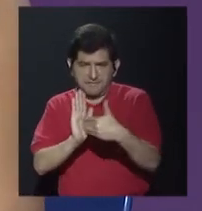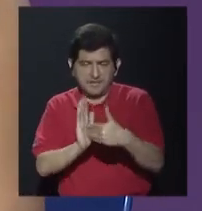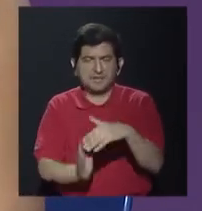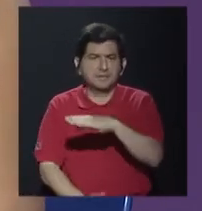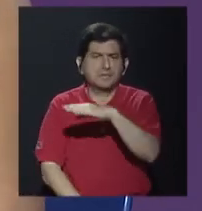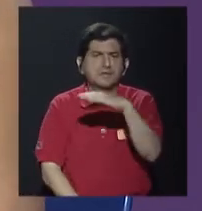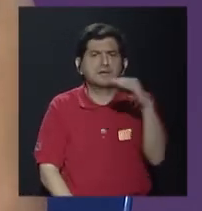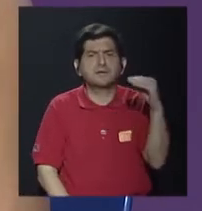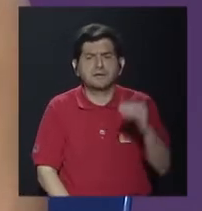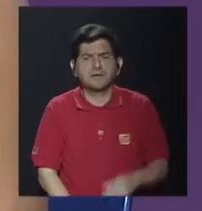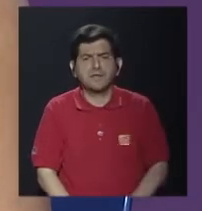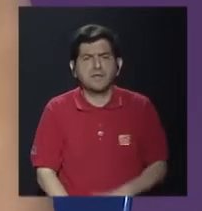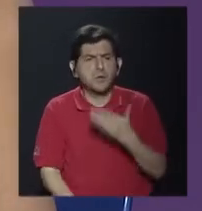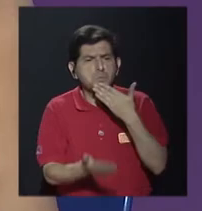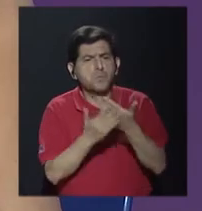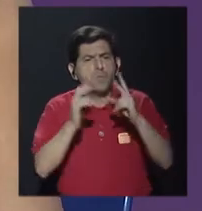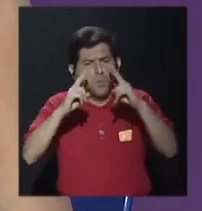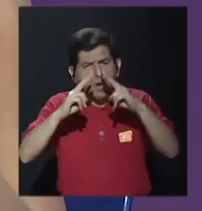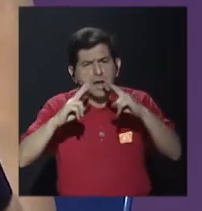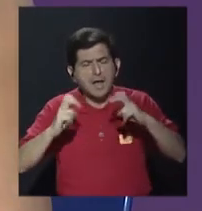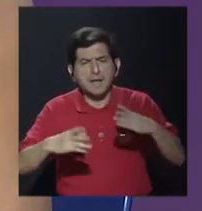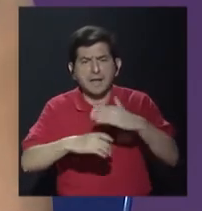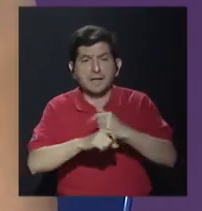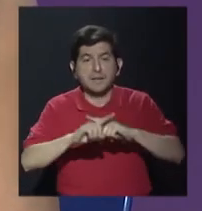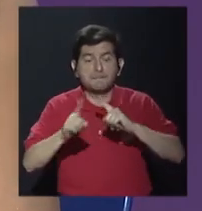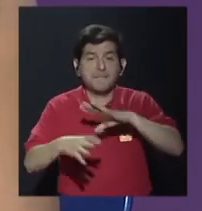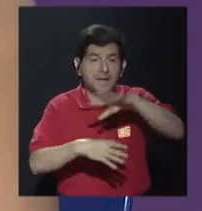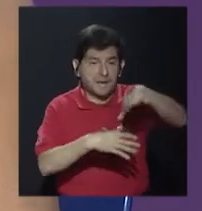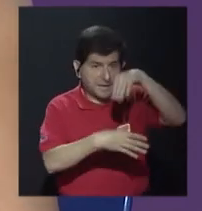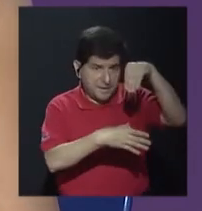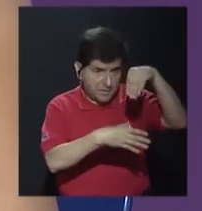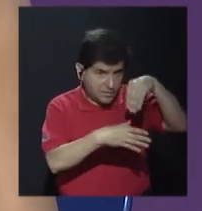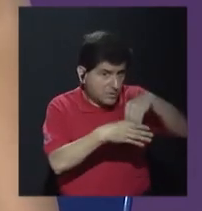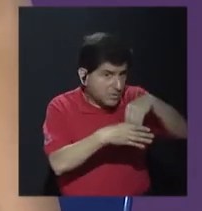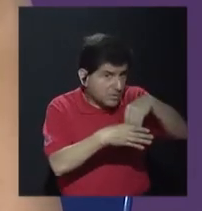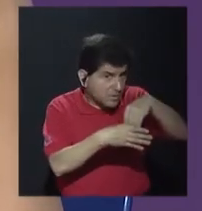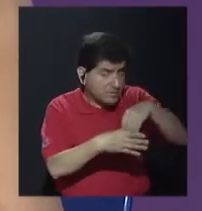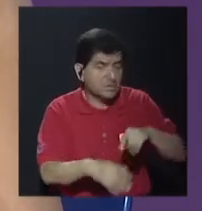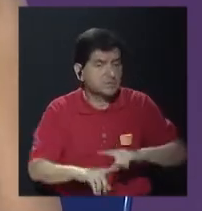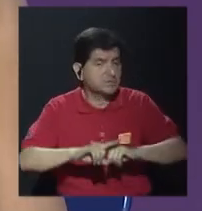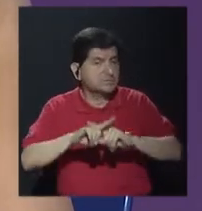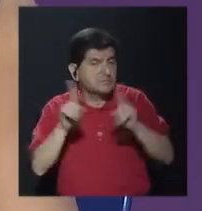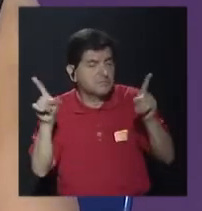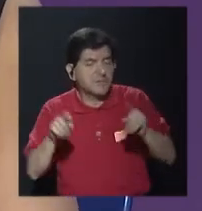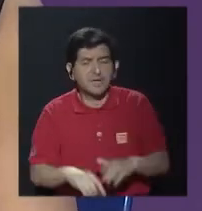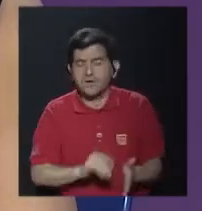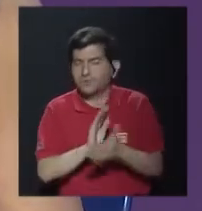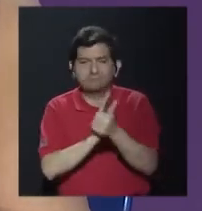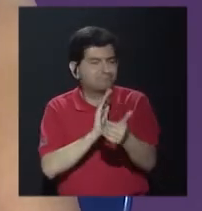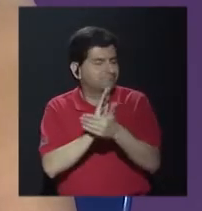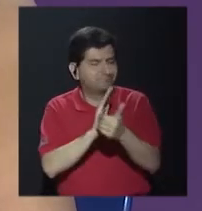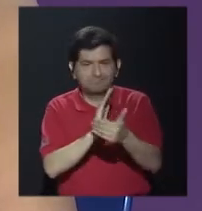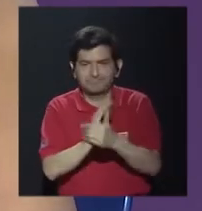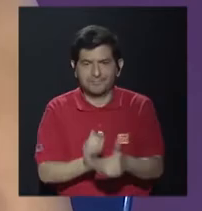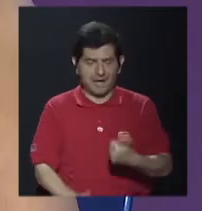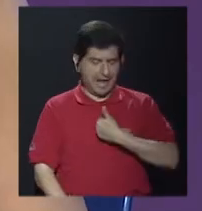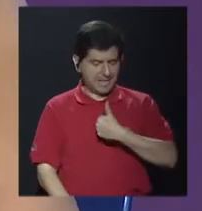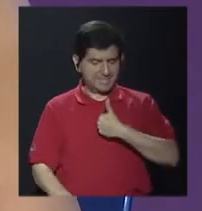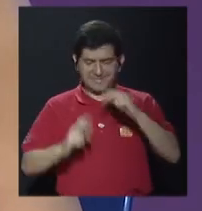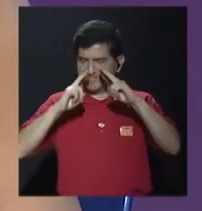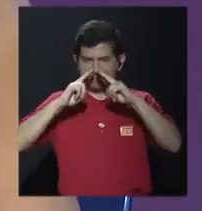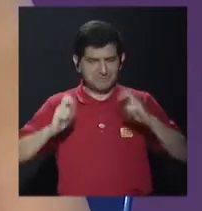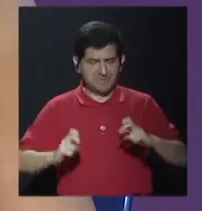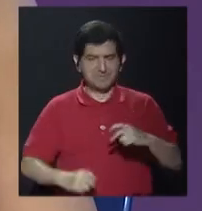buen análisis pero del contexto, pero son poco hábiles para autoanalizarse